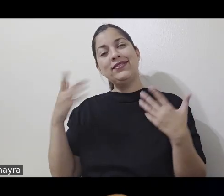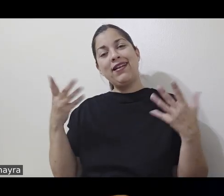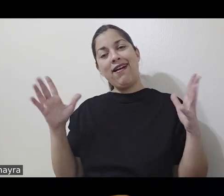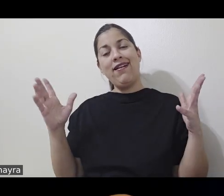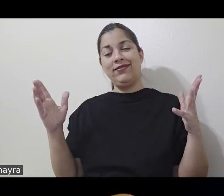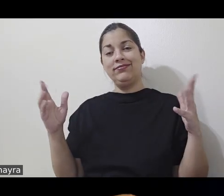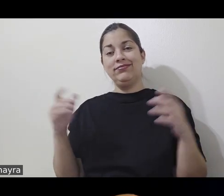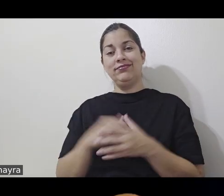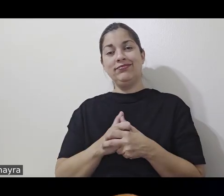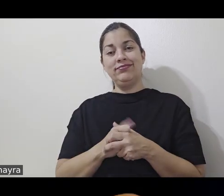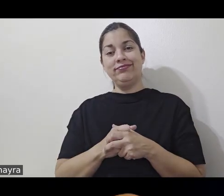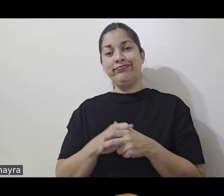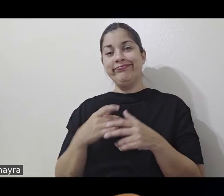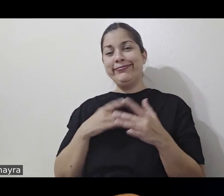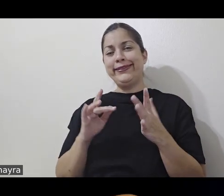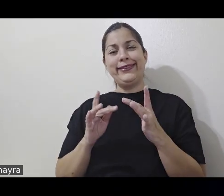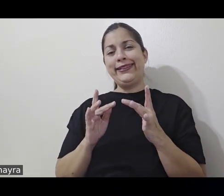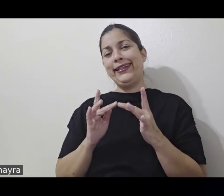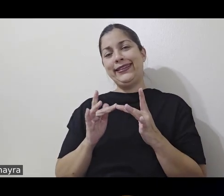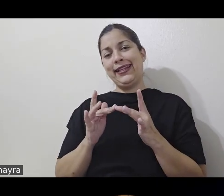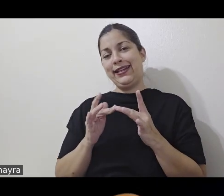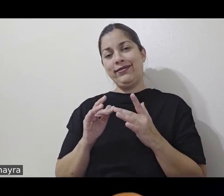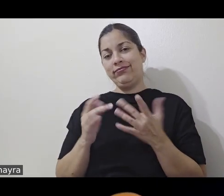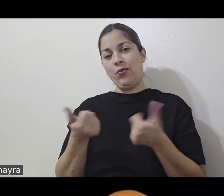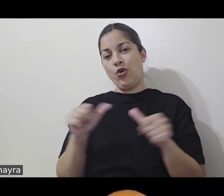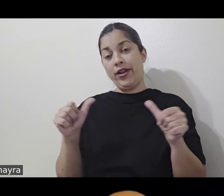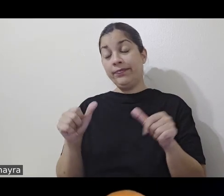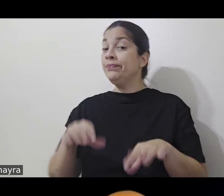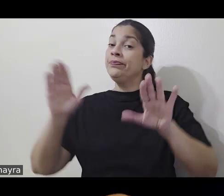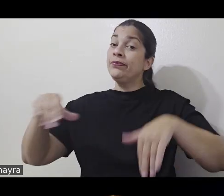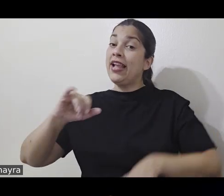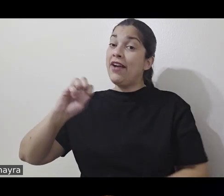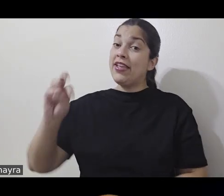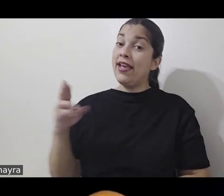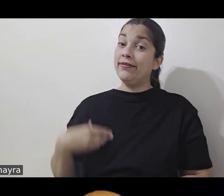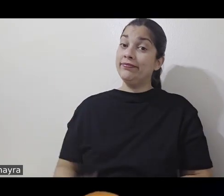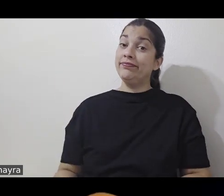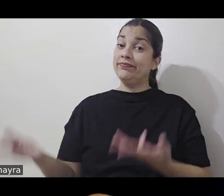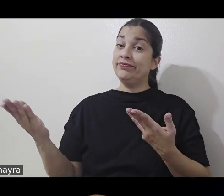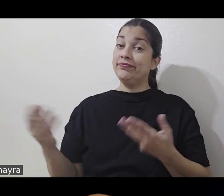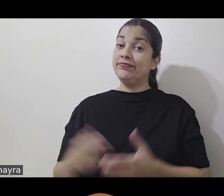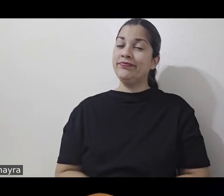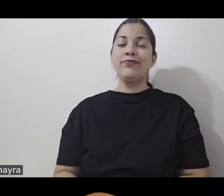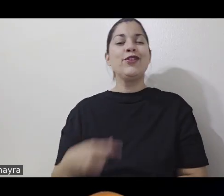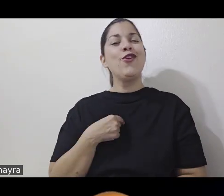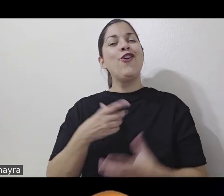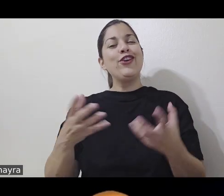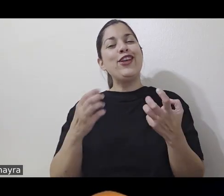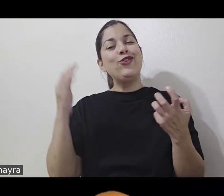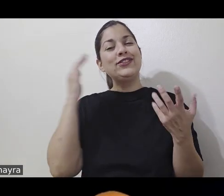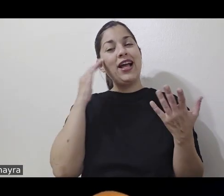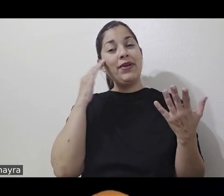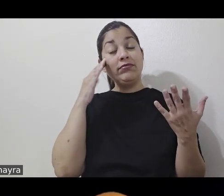parte que era de internet. Bueno, pues entonces, Javier, ahora, zumba. Yo quiero saber,